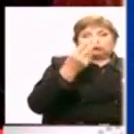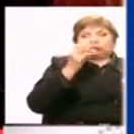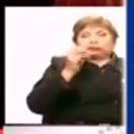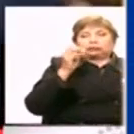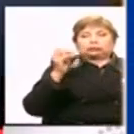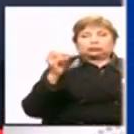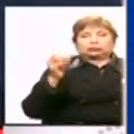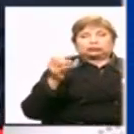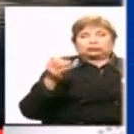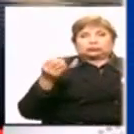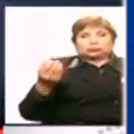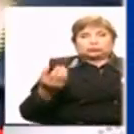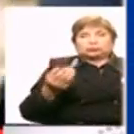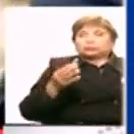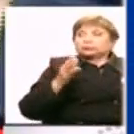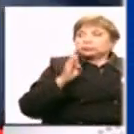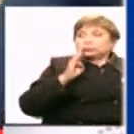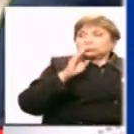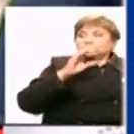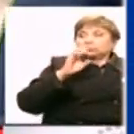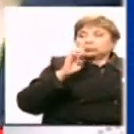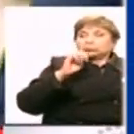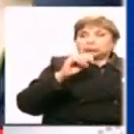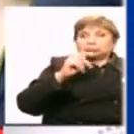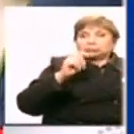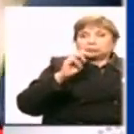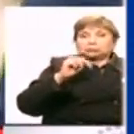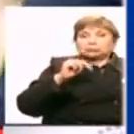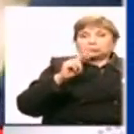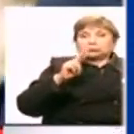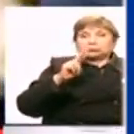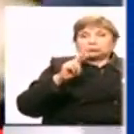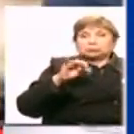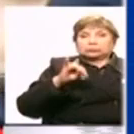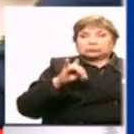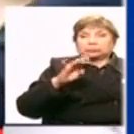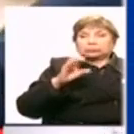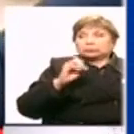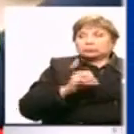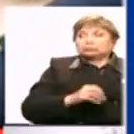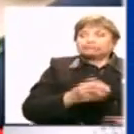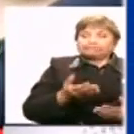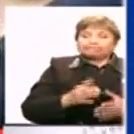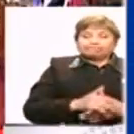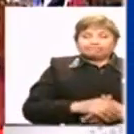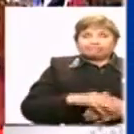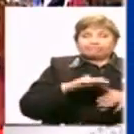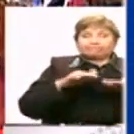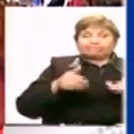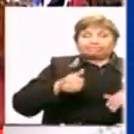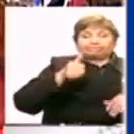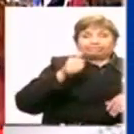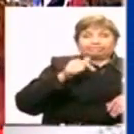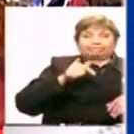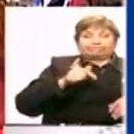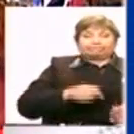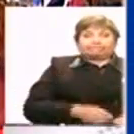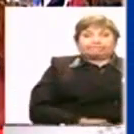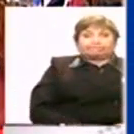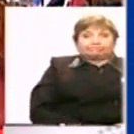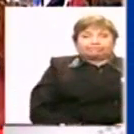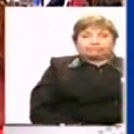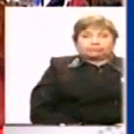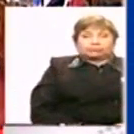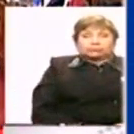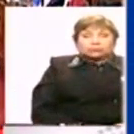su licencia y en fin, esas cosas. Pero a mí me interesa mucho el tema de fortalecer la estructura del Estado. Entonces,